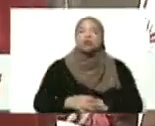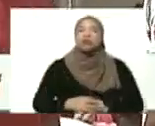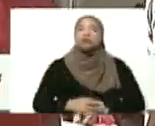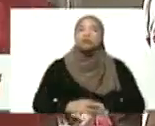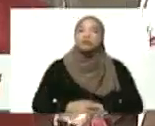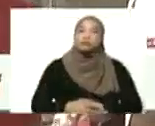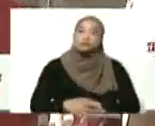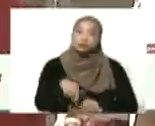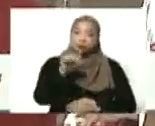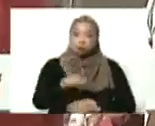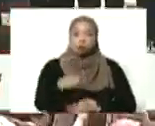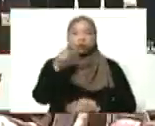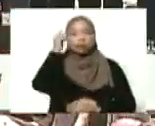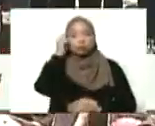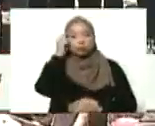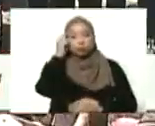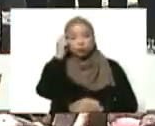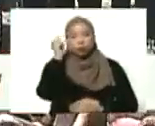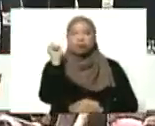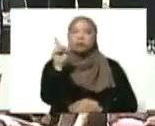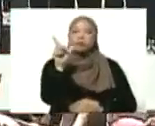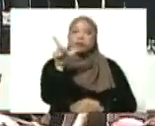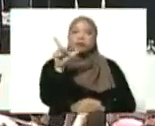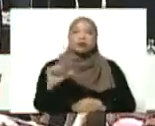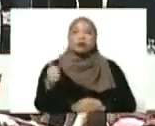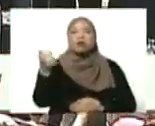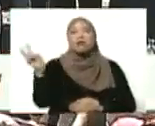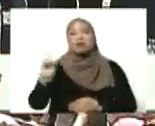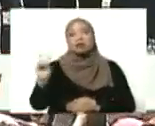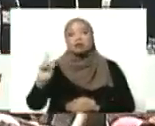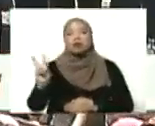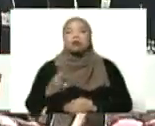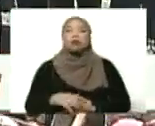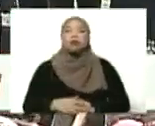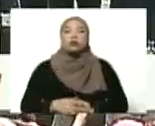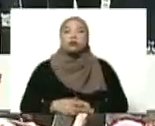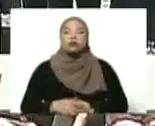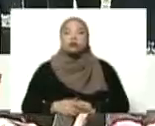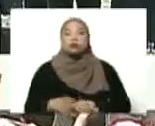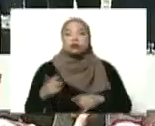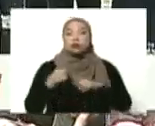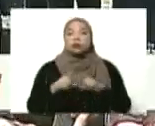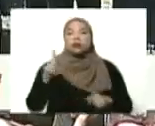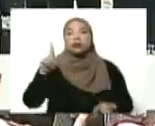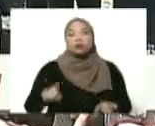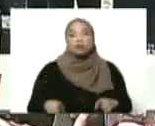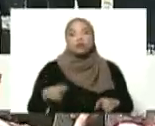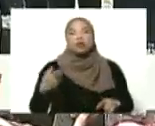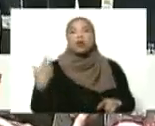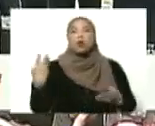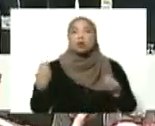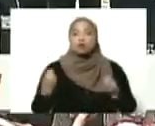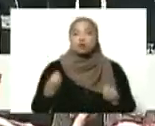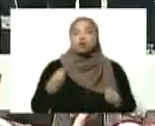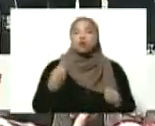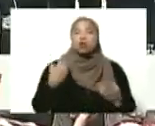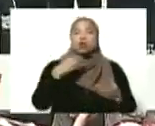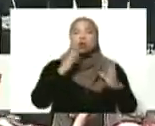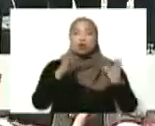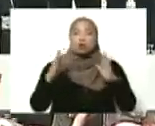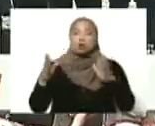Hoy día el partido más grande de Venezuela, pero también el partido más organizado. Por eso